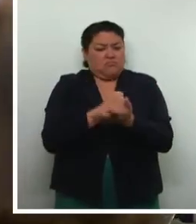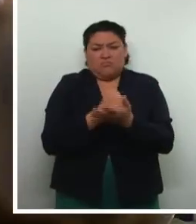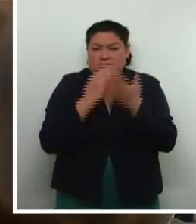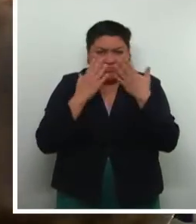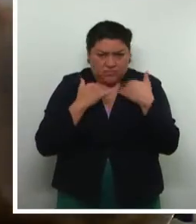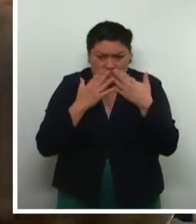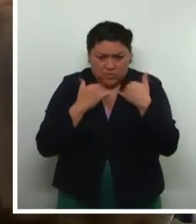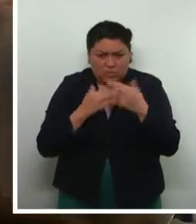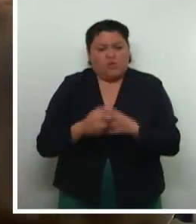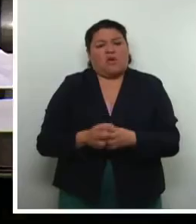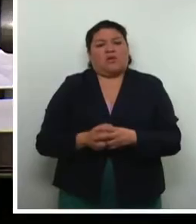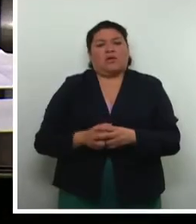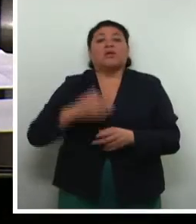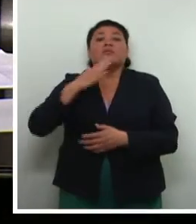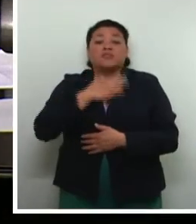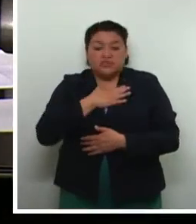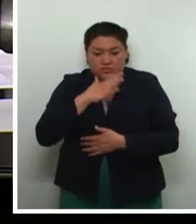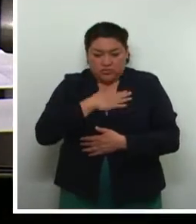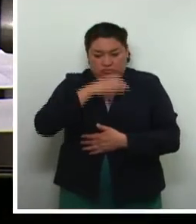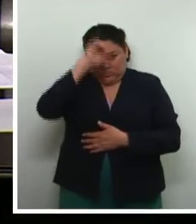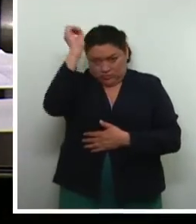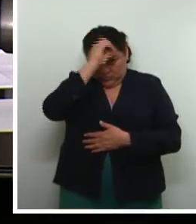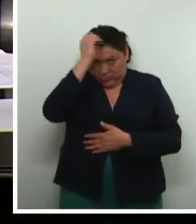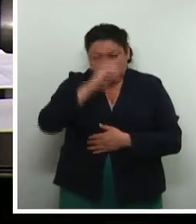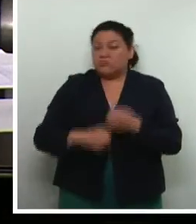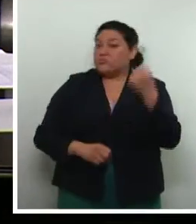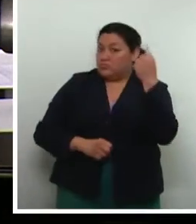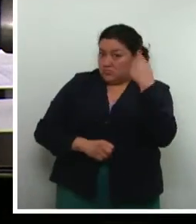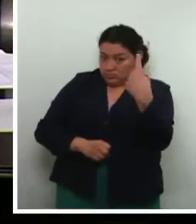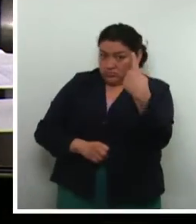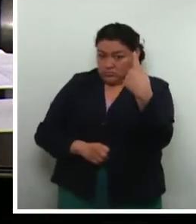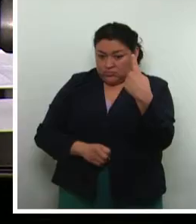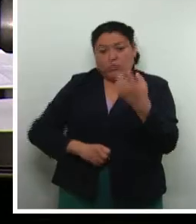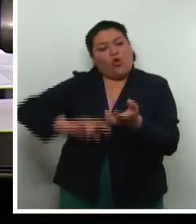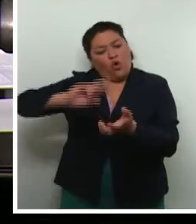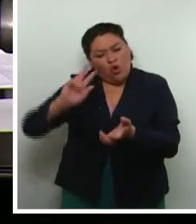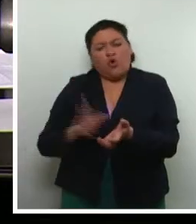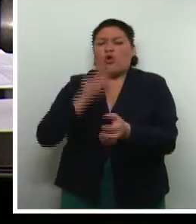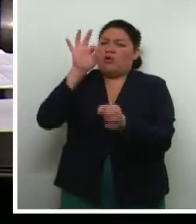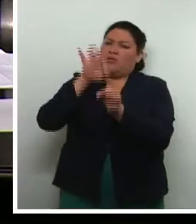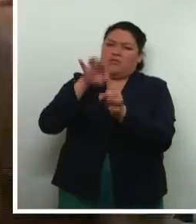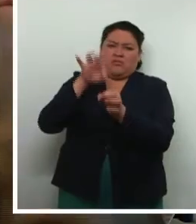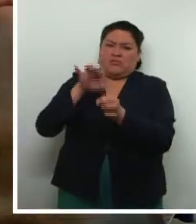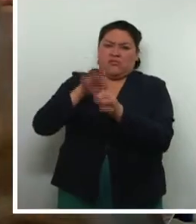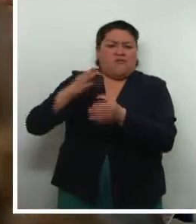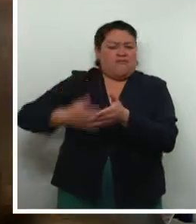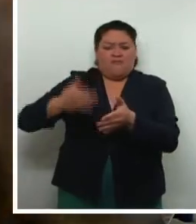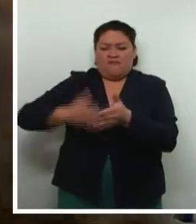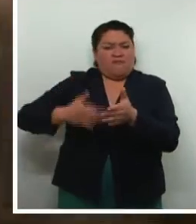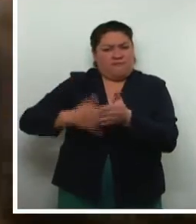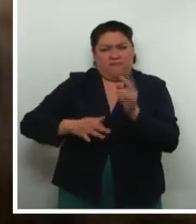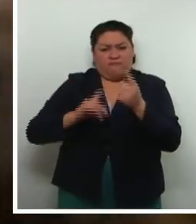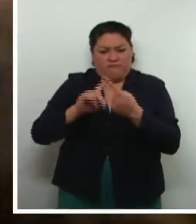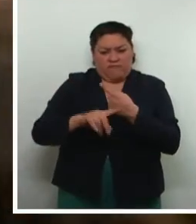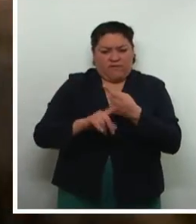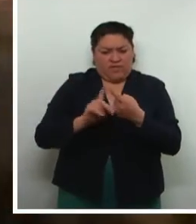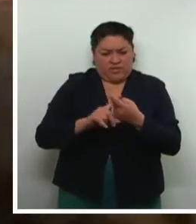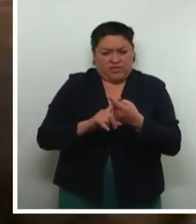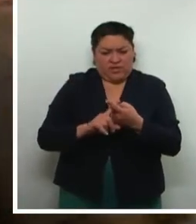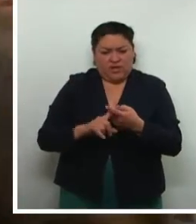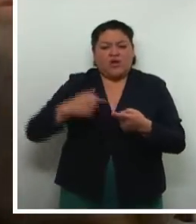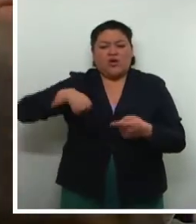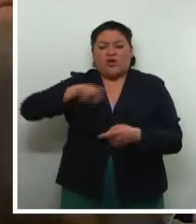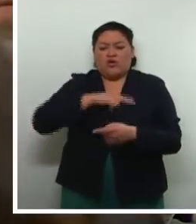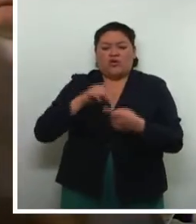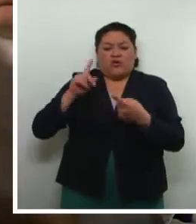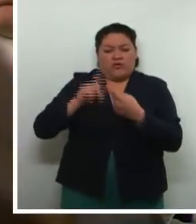Entonces, considero lo siguiente: uno, que se vote la porción normativa que no tenemos aprobada y que nosotros no le